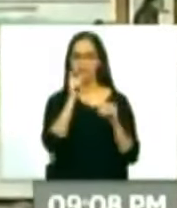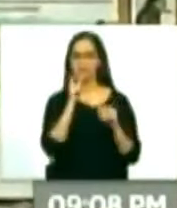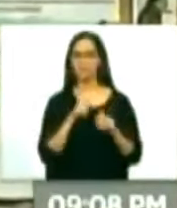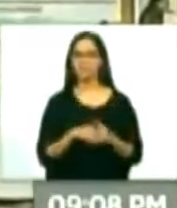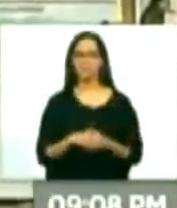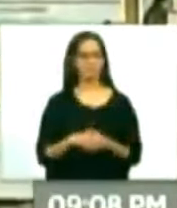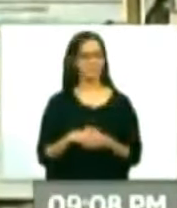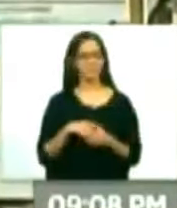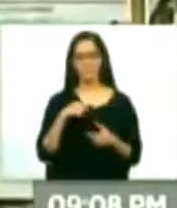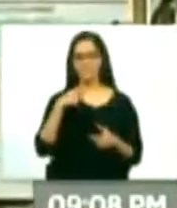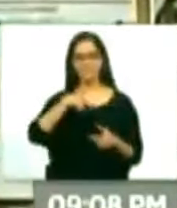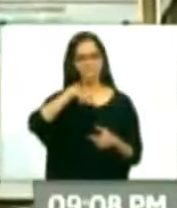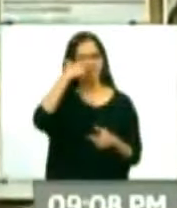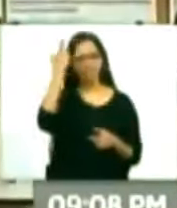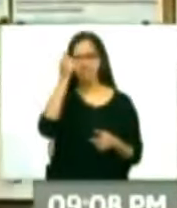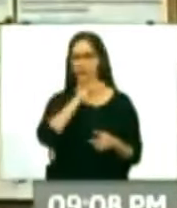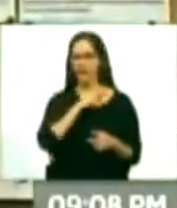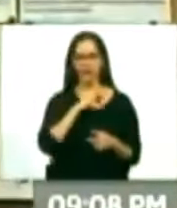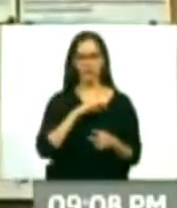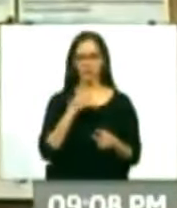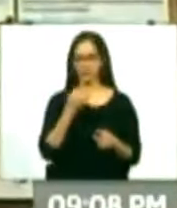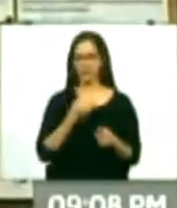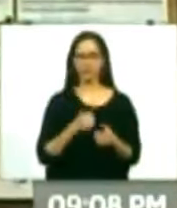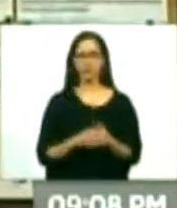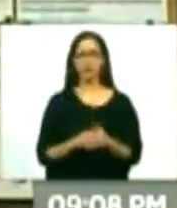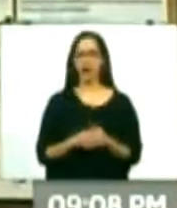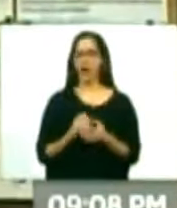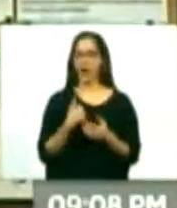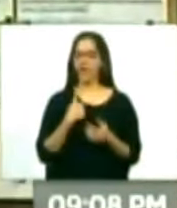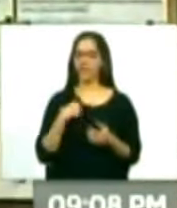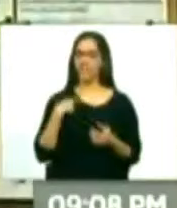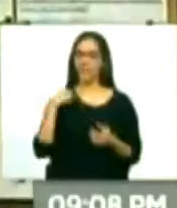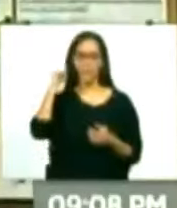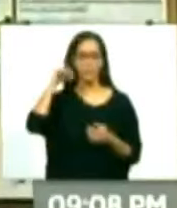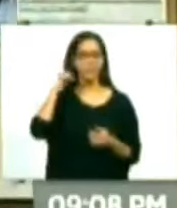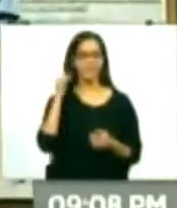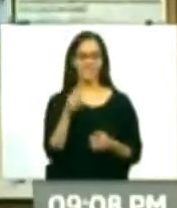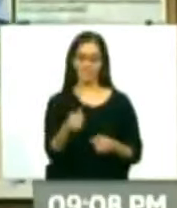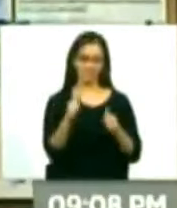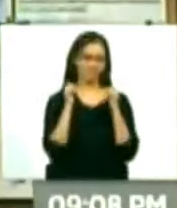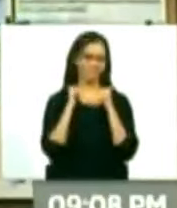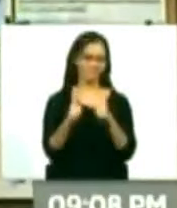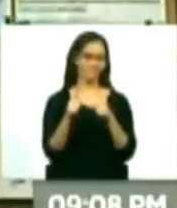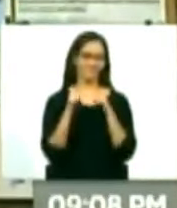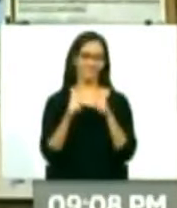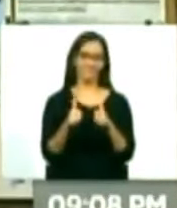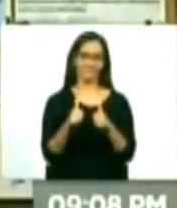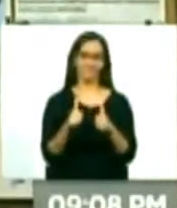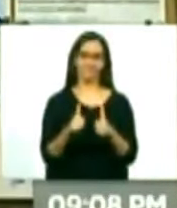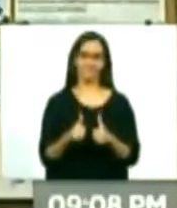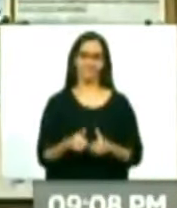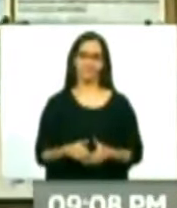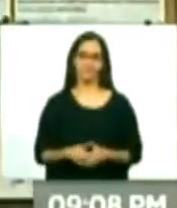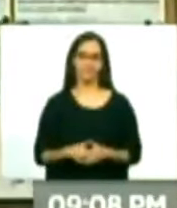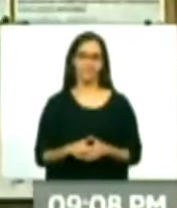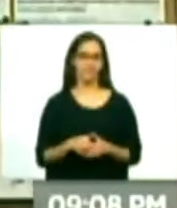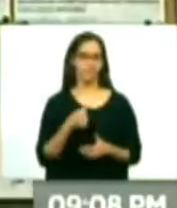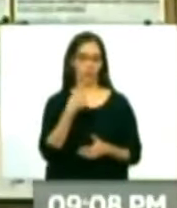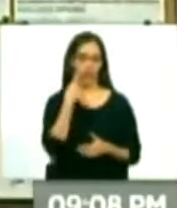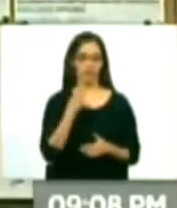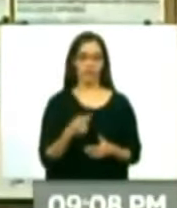Qué pena con ese señor. Yo tengo un video ahí que está pro calidad. Para que ustedes